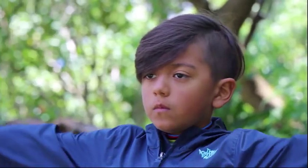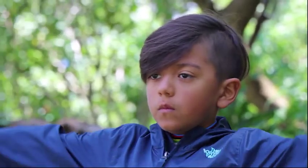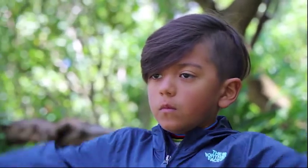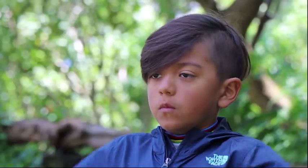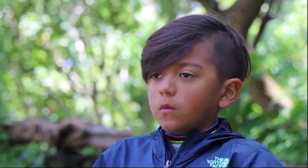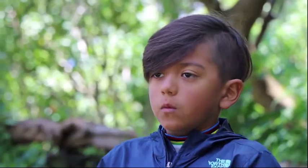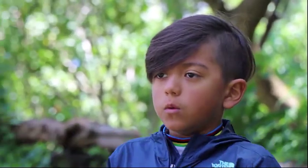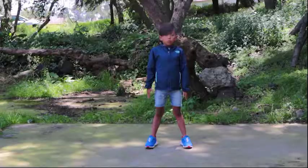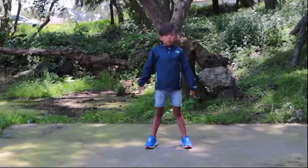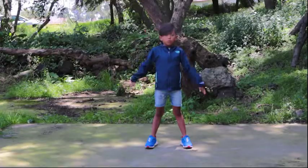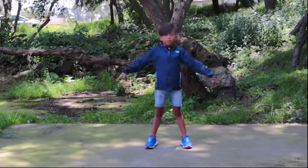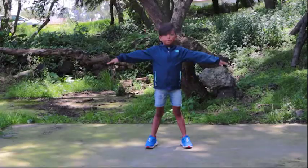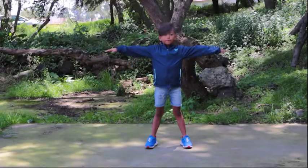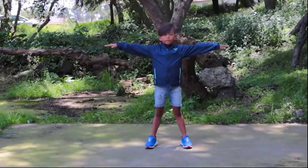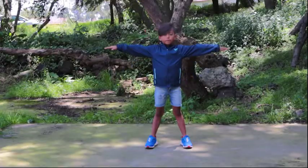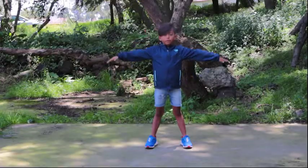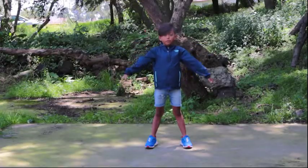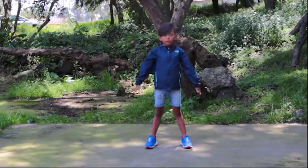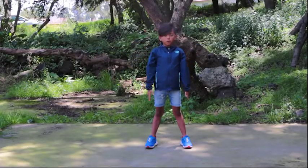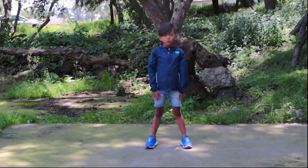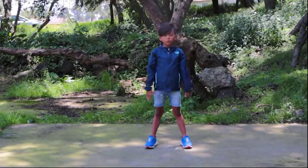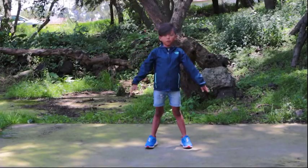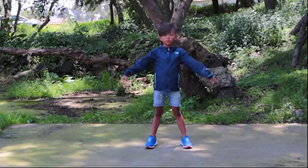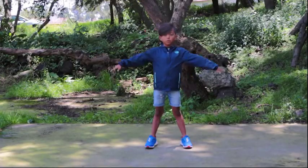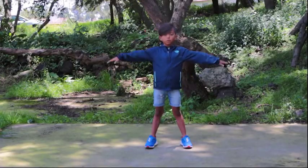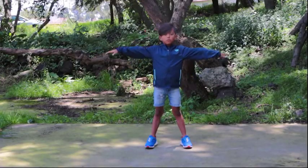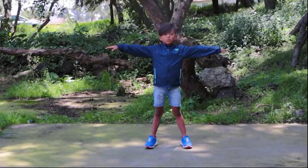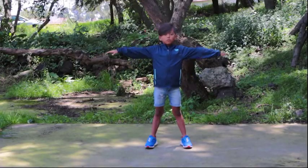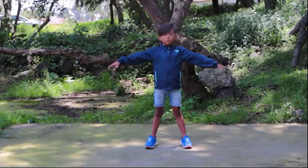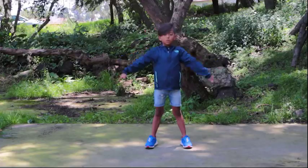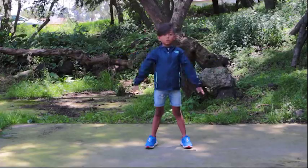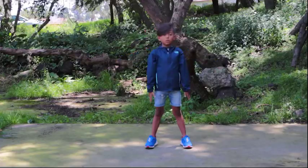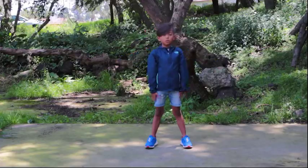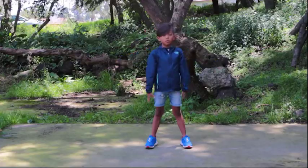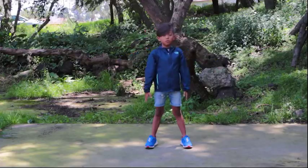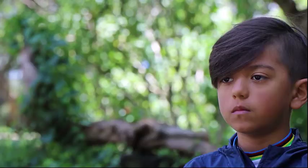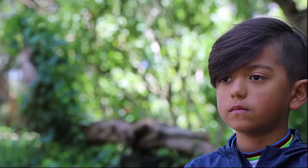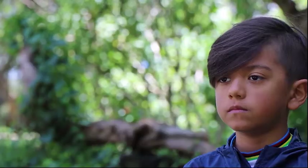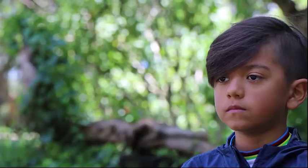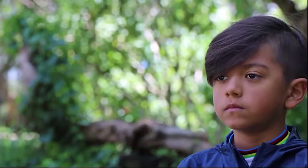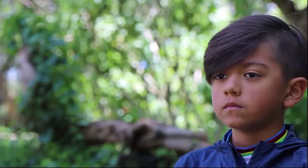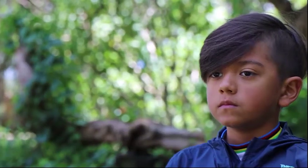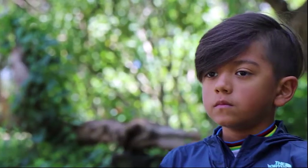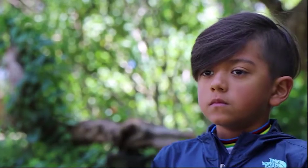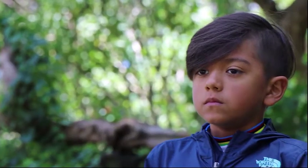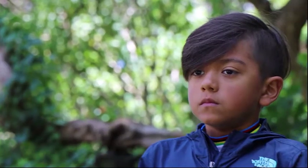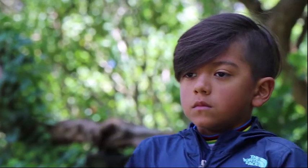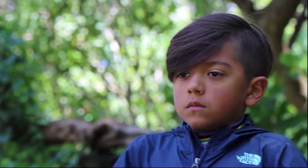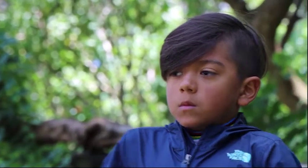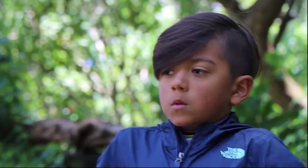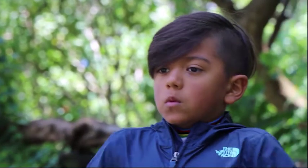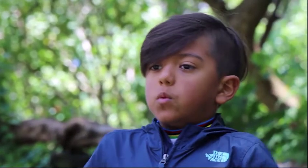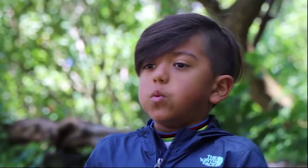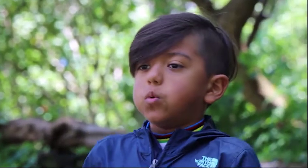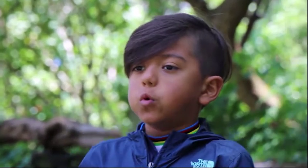muy bien, otra más, una vez más, bien, descansamos, relajamos,